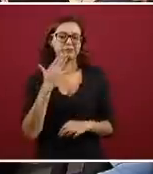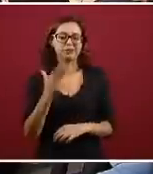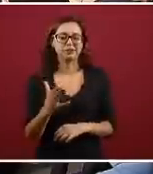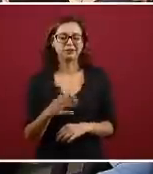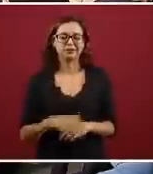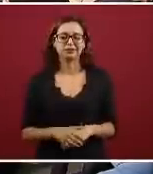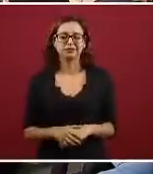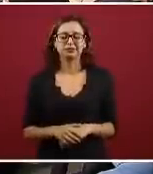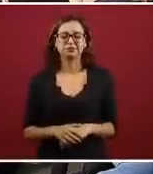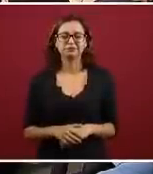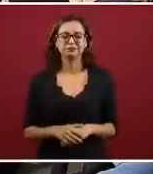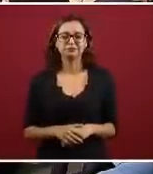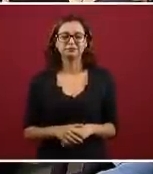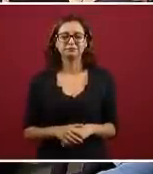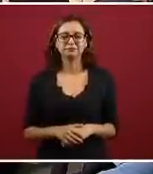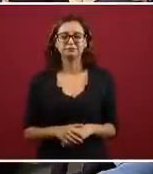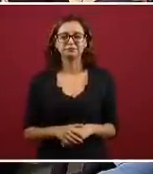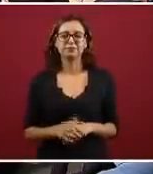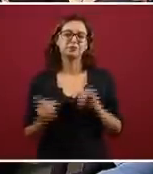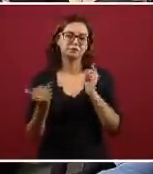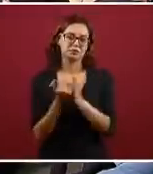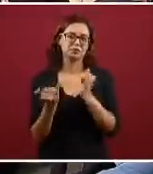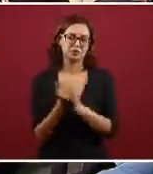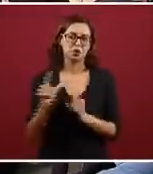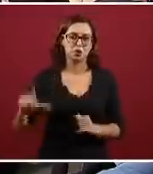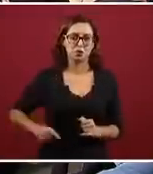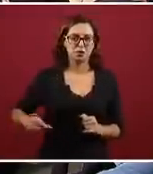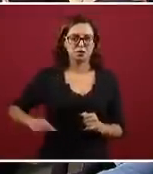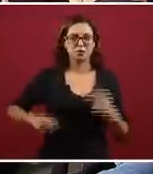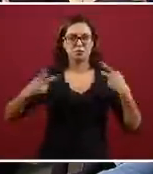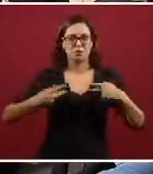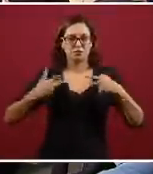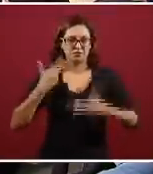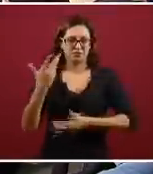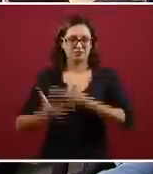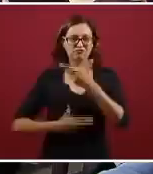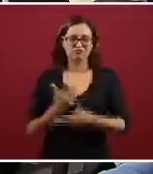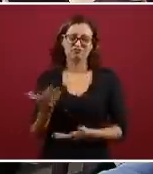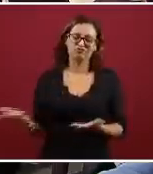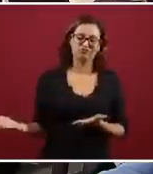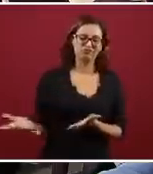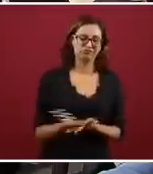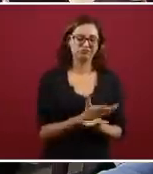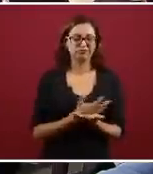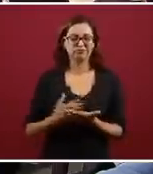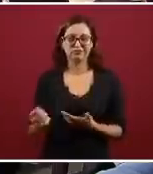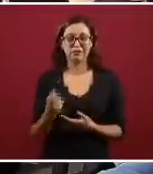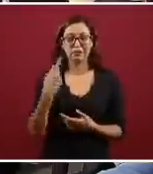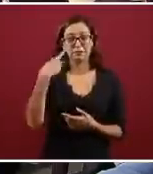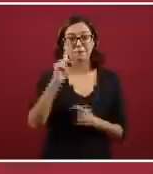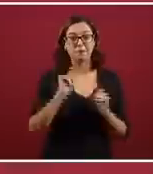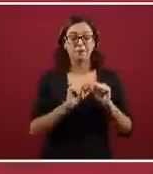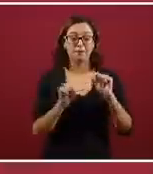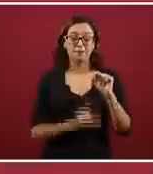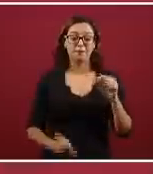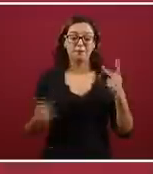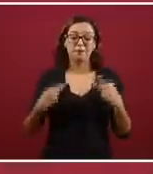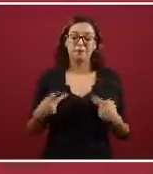y para los funcionarios, pero mal negocio para